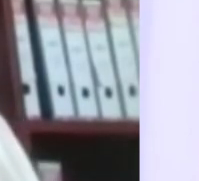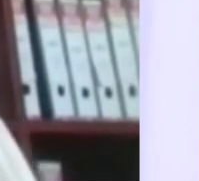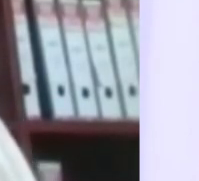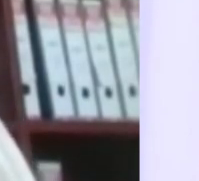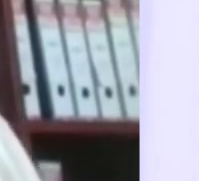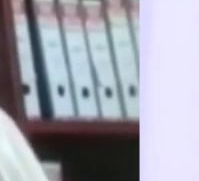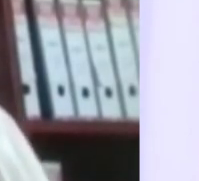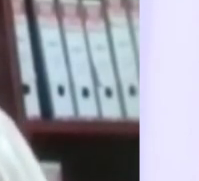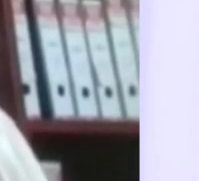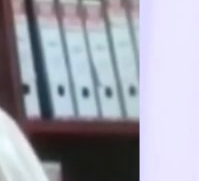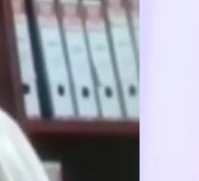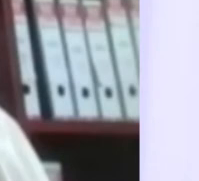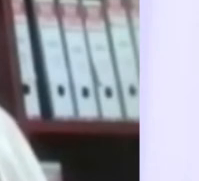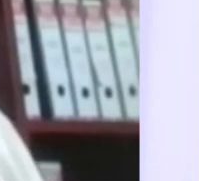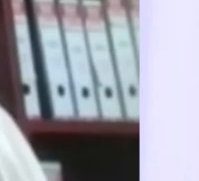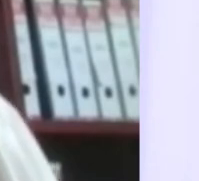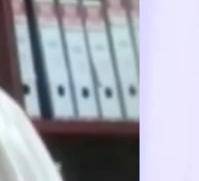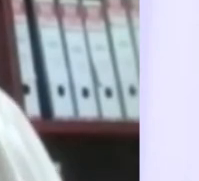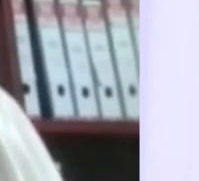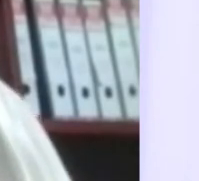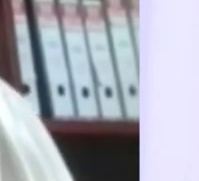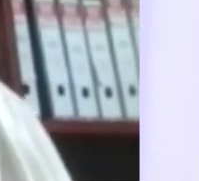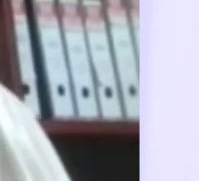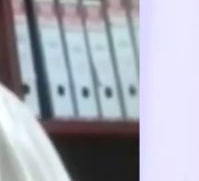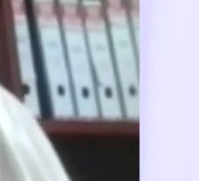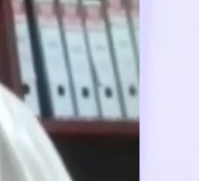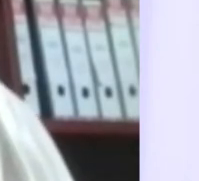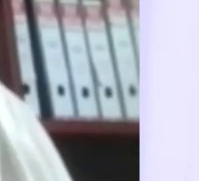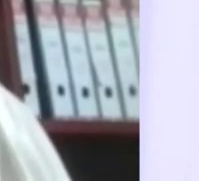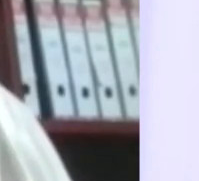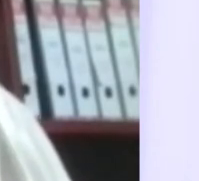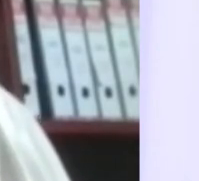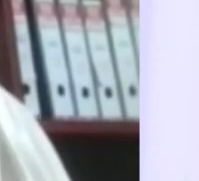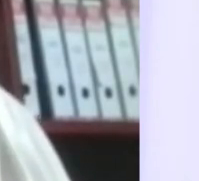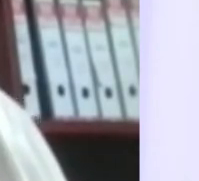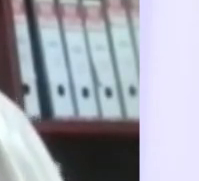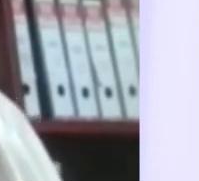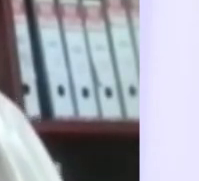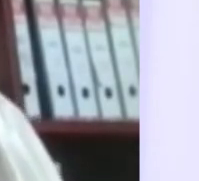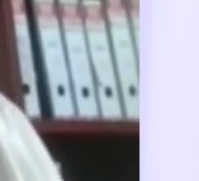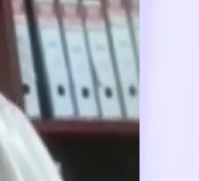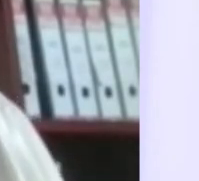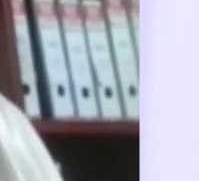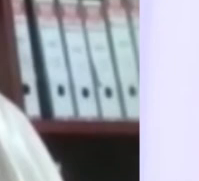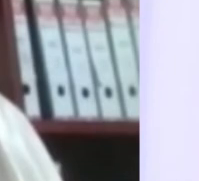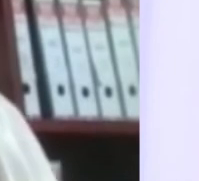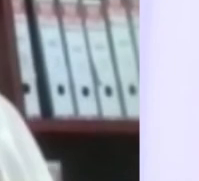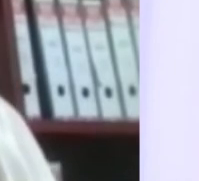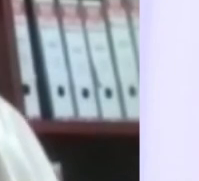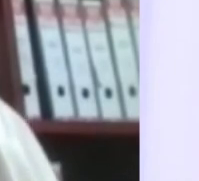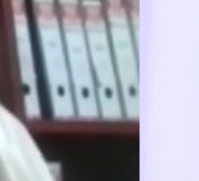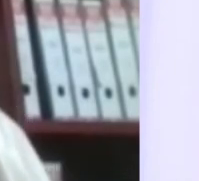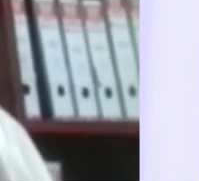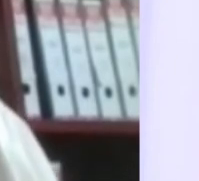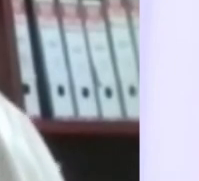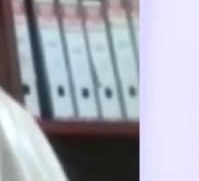y la Volunteca será uno de ellos, un espacio seguro y protegido de encuentro y de conocimiento. Por lo tanto, colaborar